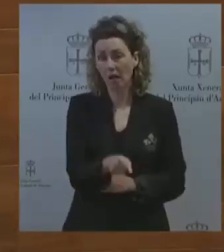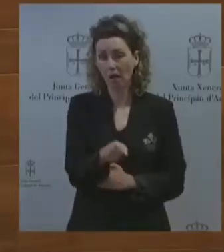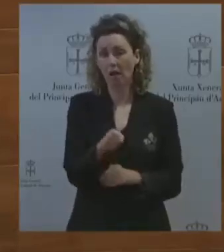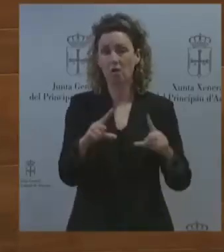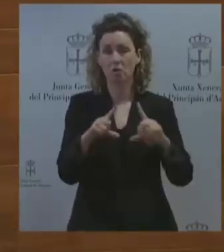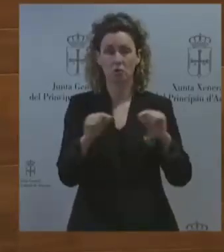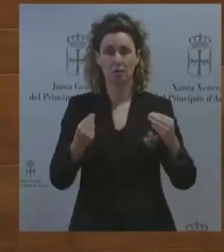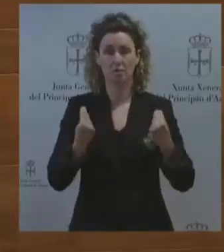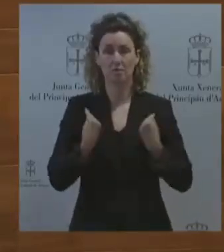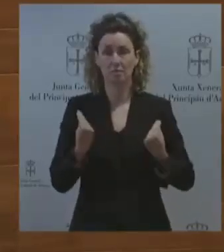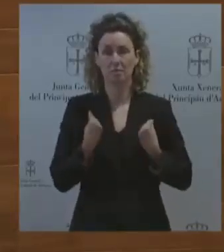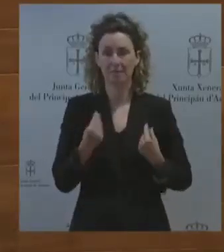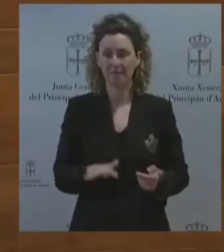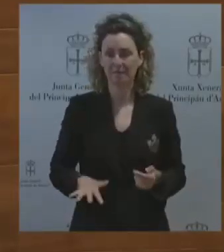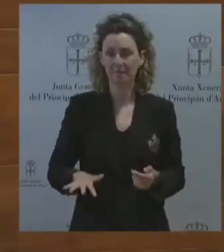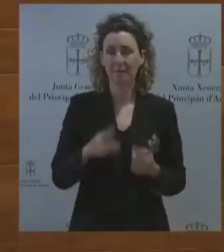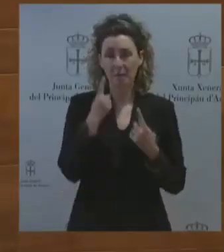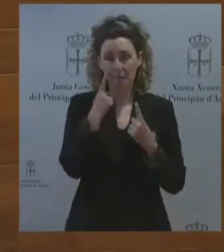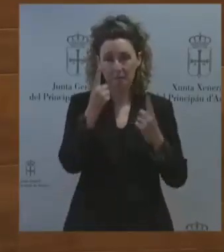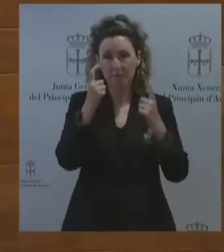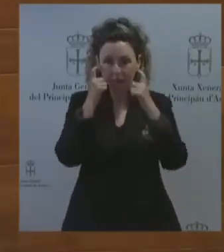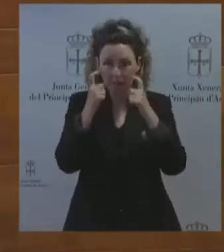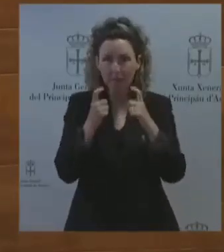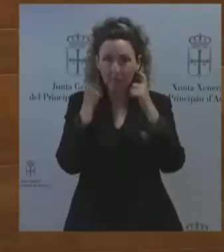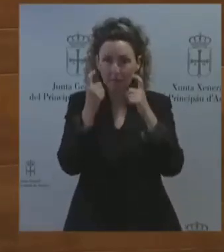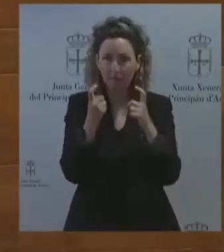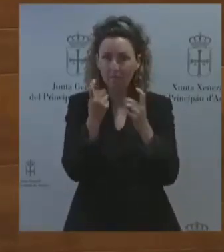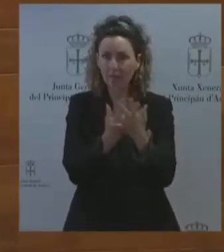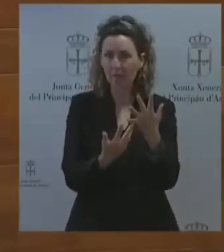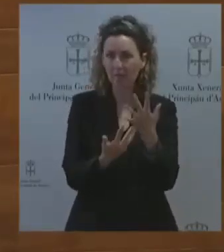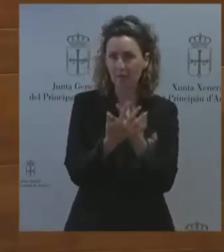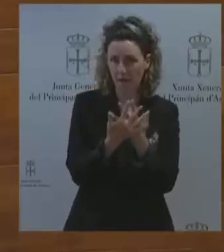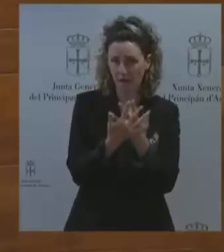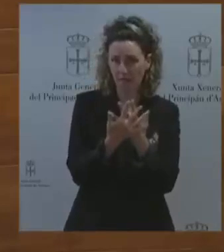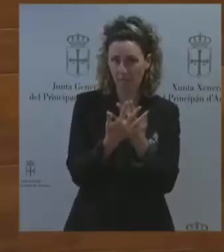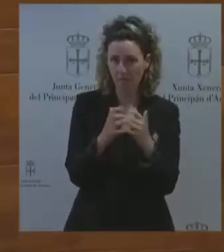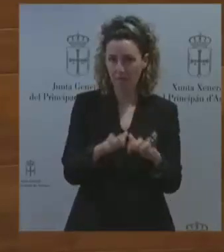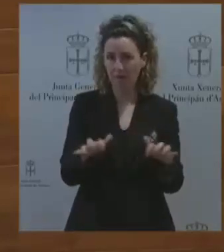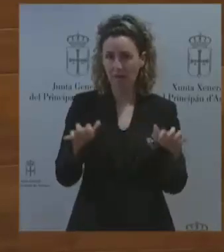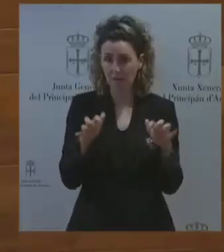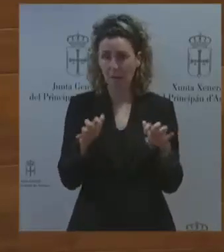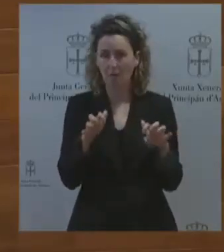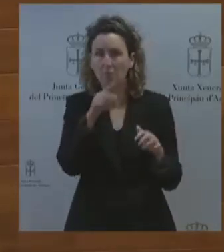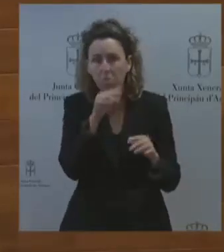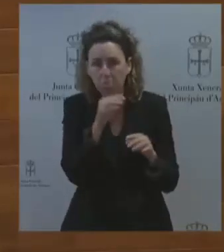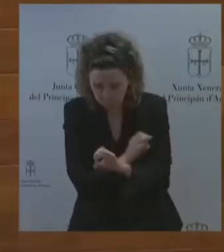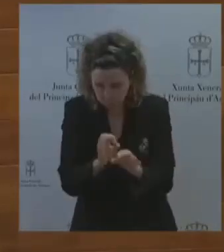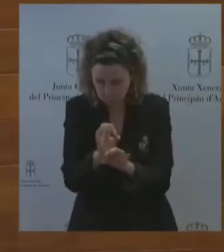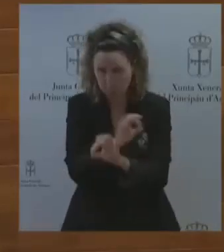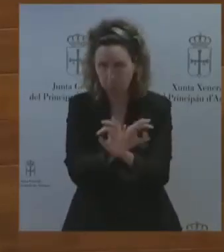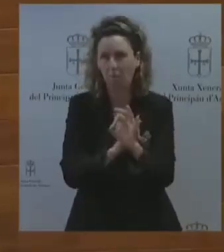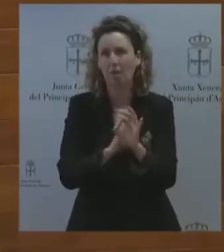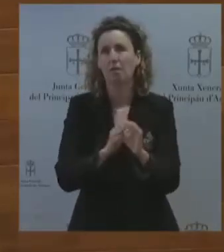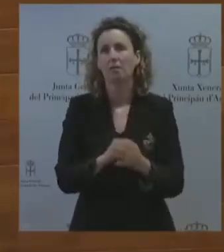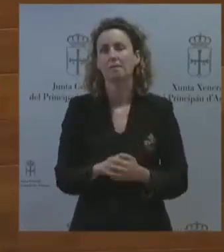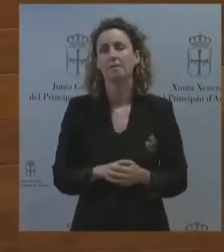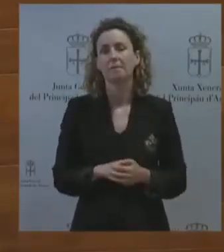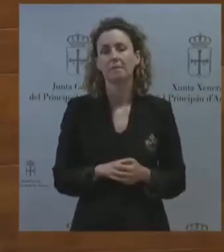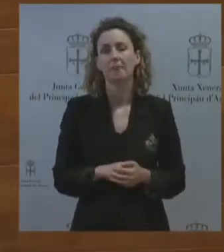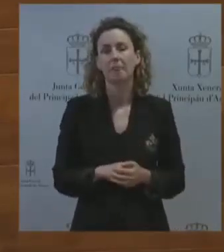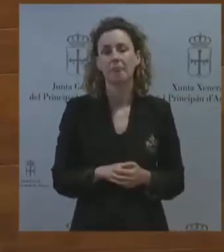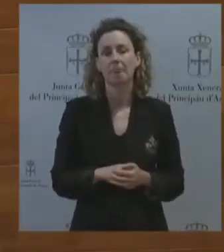intenta utilizar esa lengua en esta Cámara y se trastabilla al leerla. Y por cierto, señor